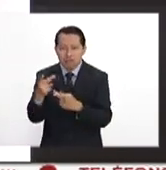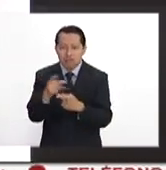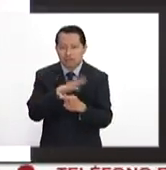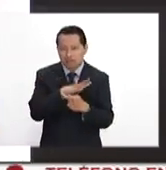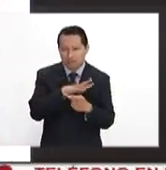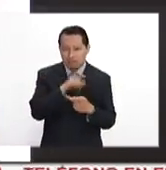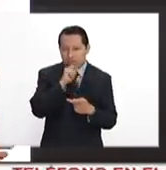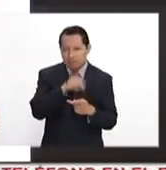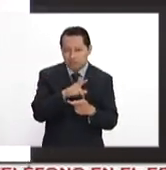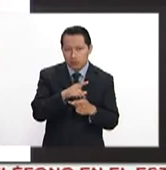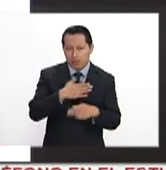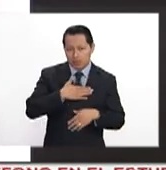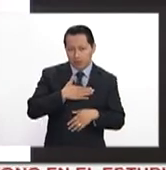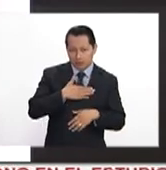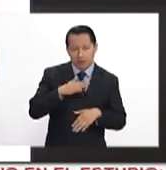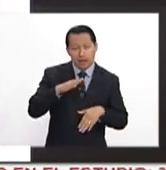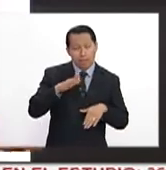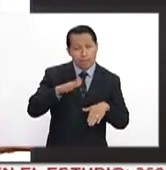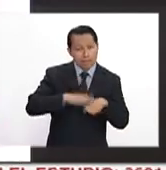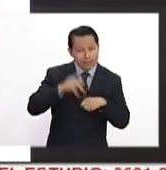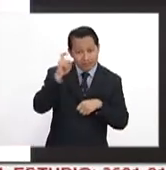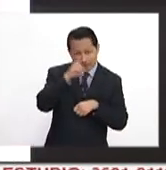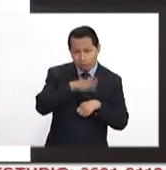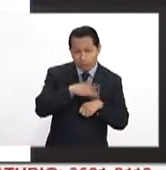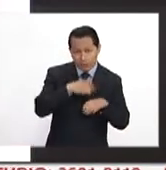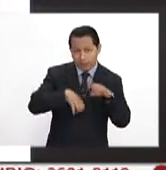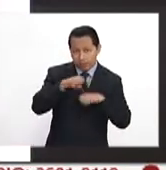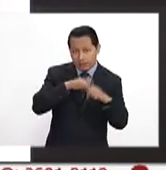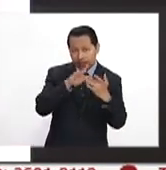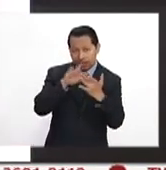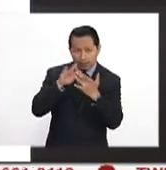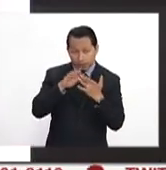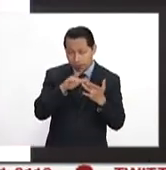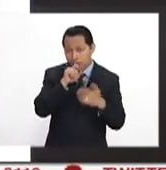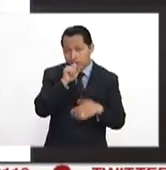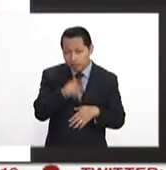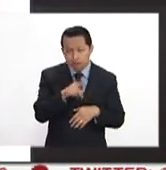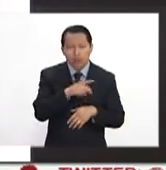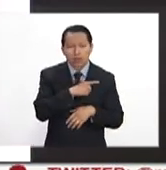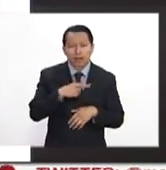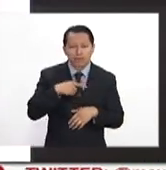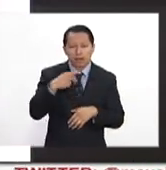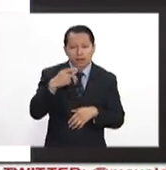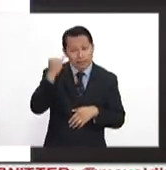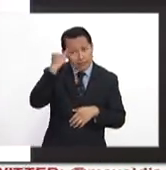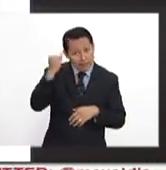es B2B, como el mío, pues es muy complejo porque tienes que acercarte a las empresas para hacerlo. Será validar su